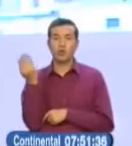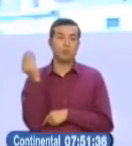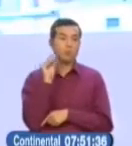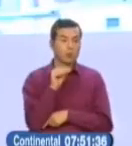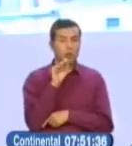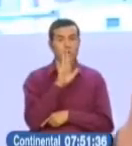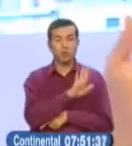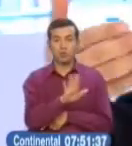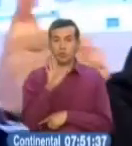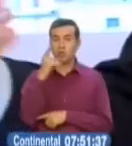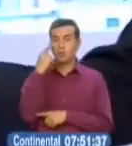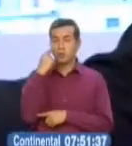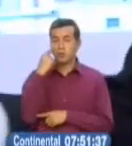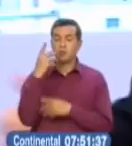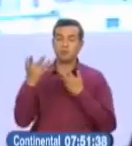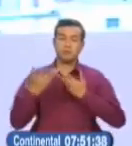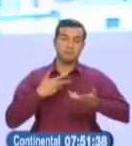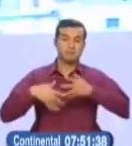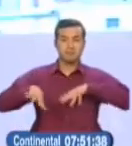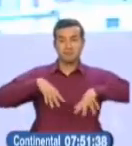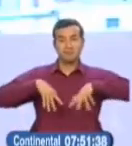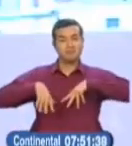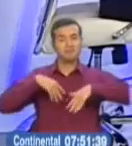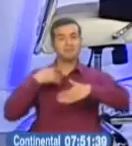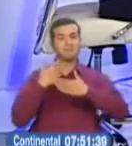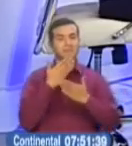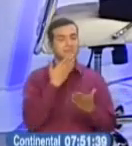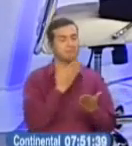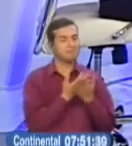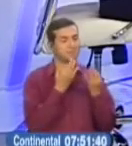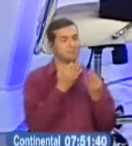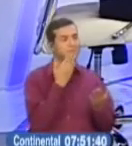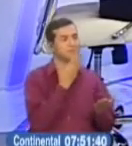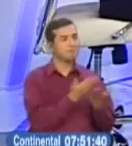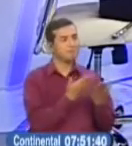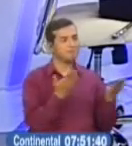funcionamiento y en términos de la dinámica productiva de un país. Juan del Falconi, muchas gracias. Encantado, Carlos.